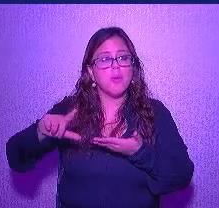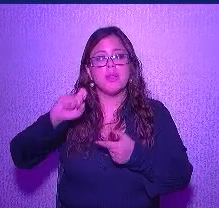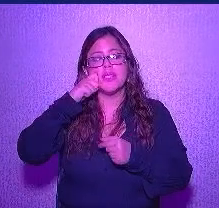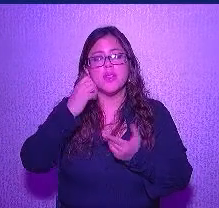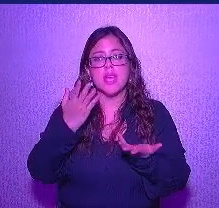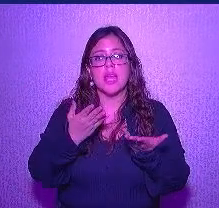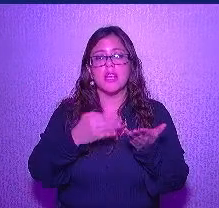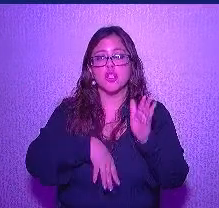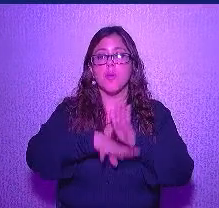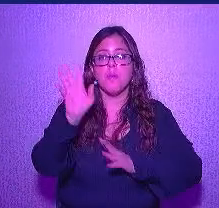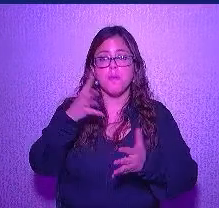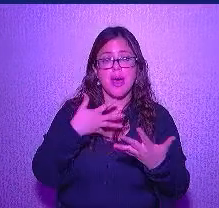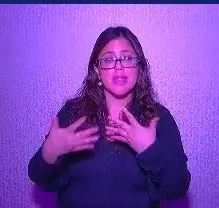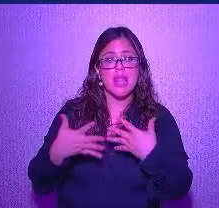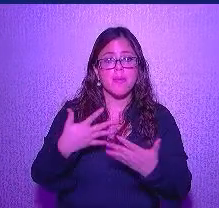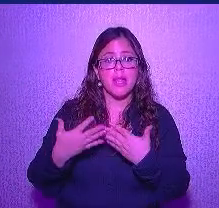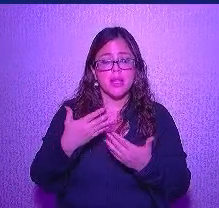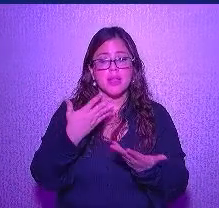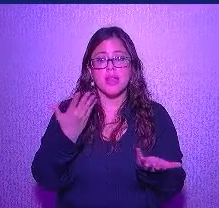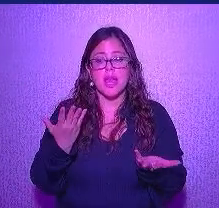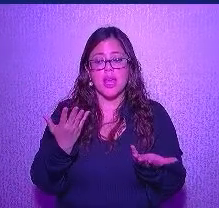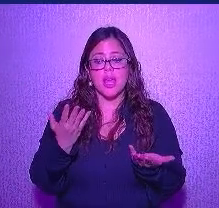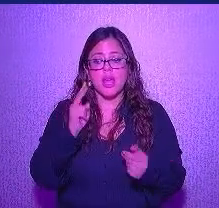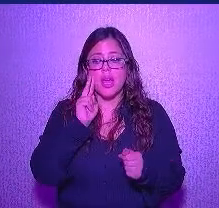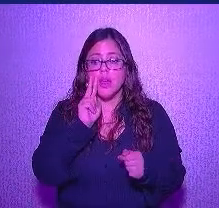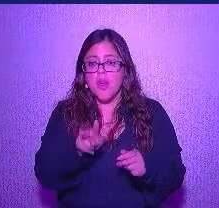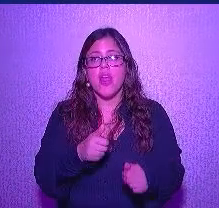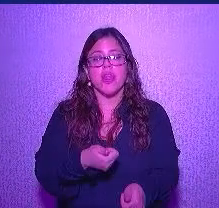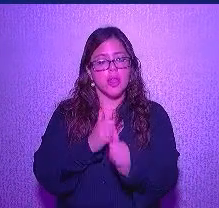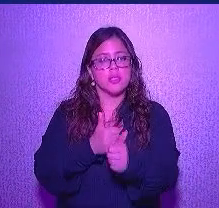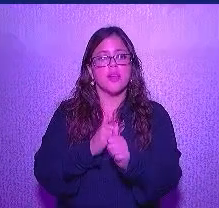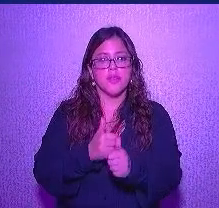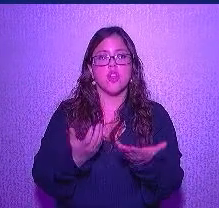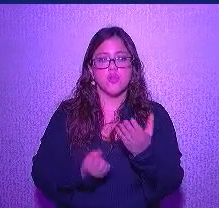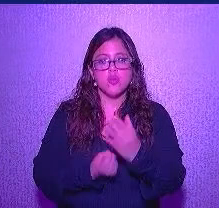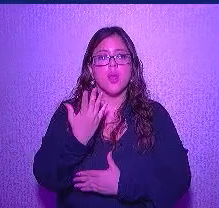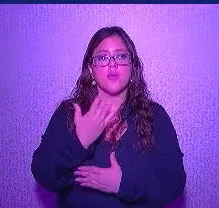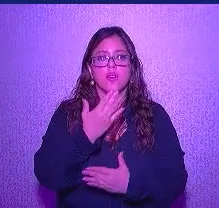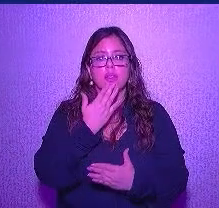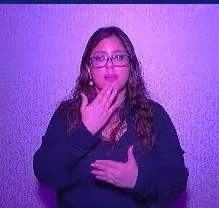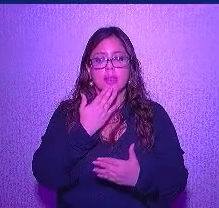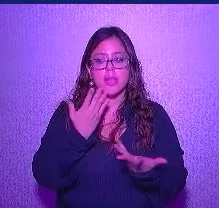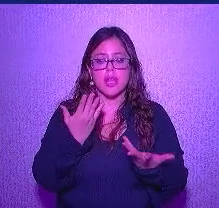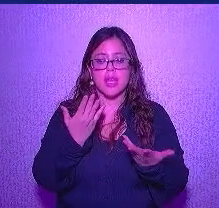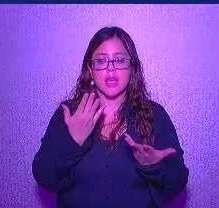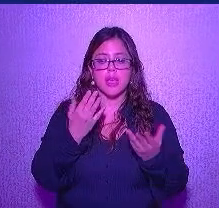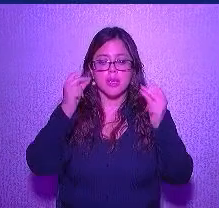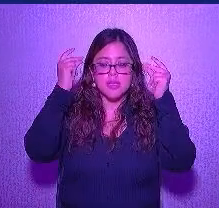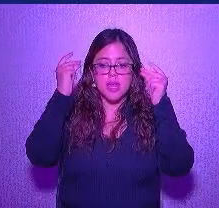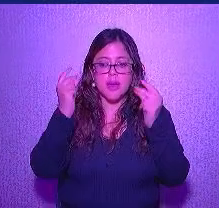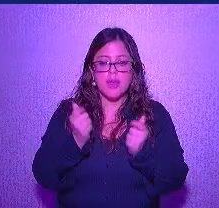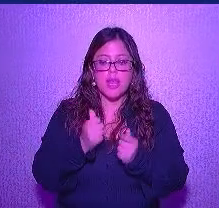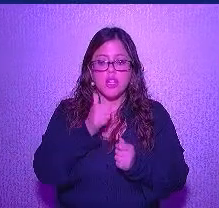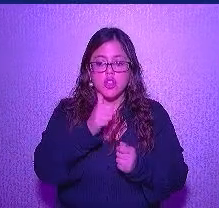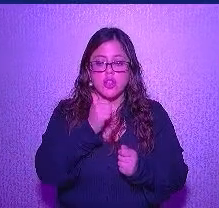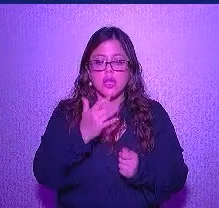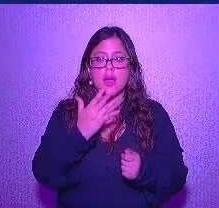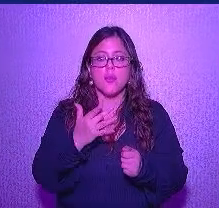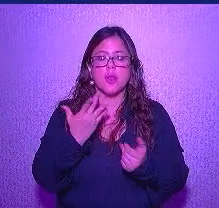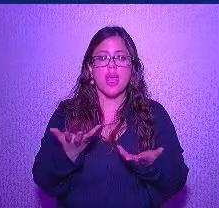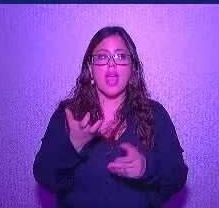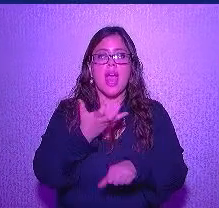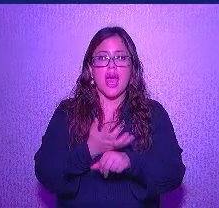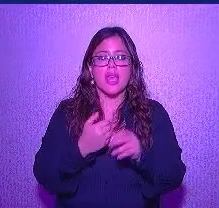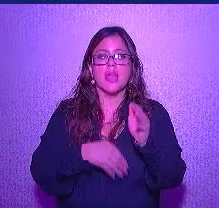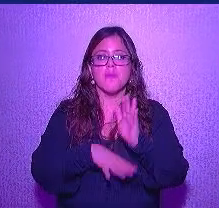más transparentes al encontrar esos desafíos hay más vulnerabilidades conocidas en el día a día porque est estamos encontrando más